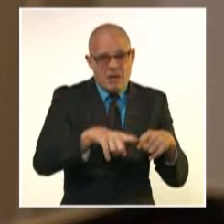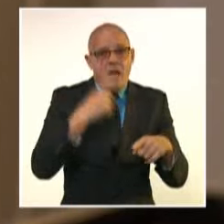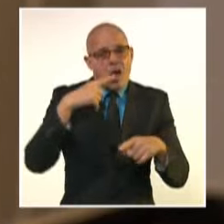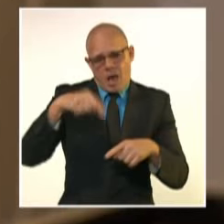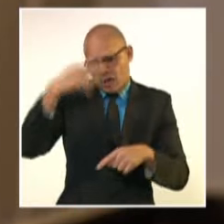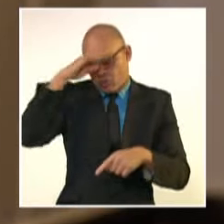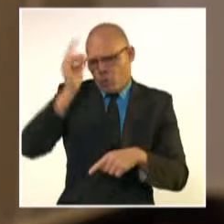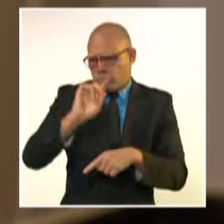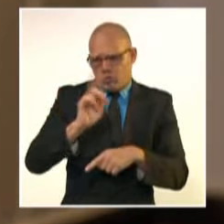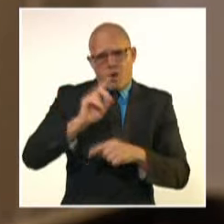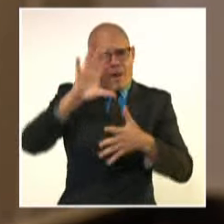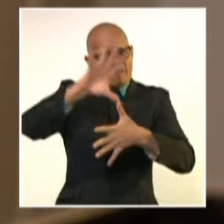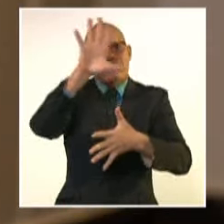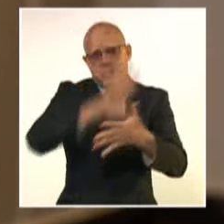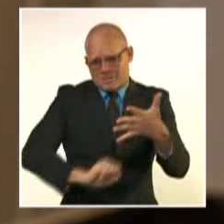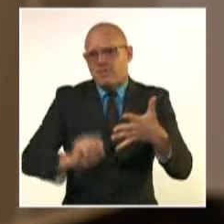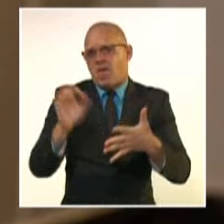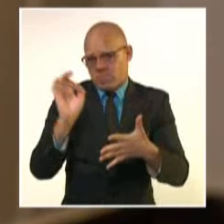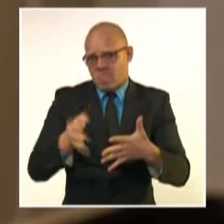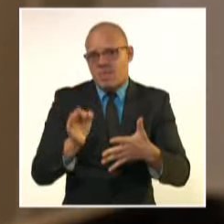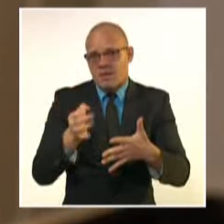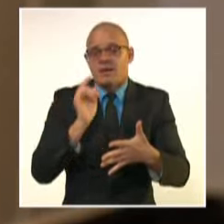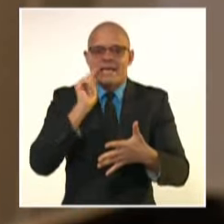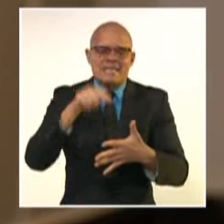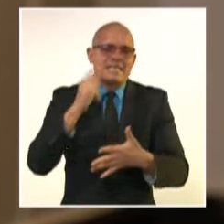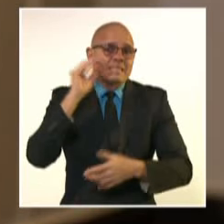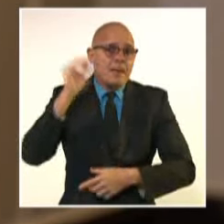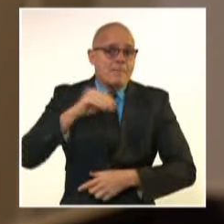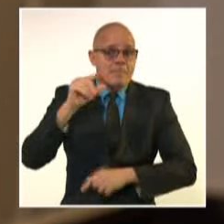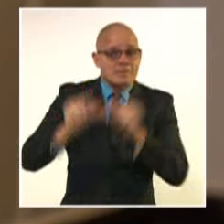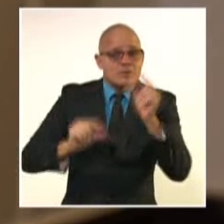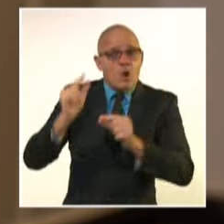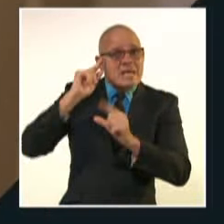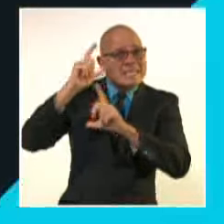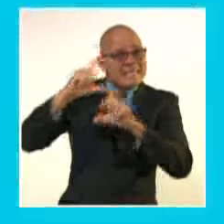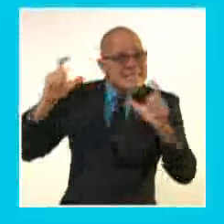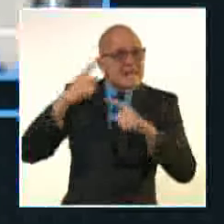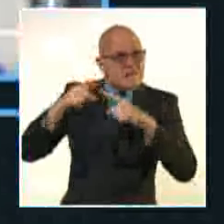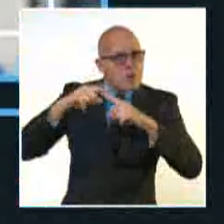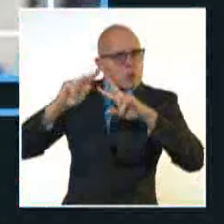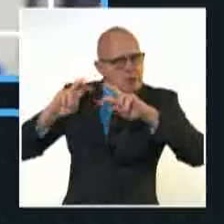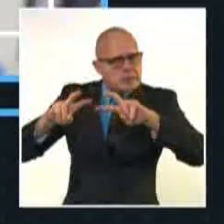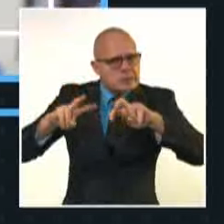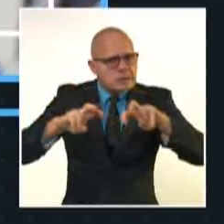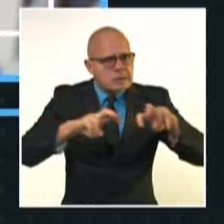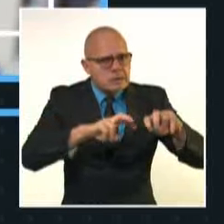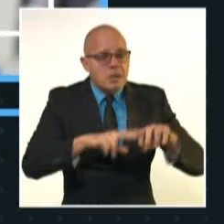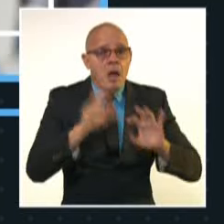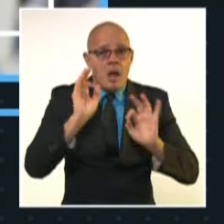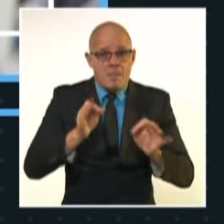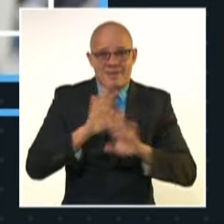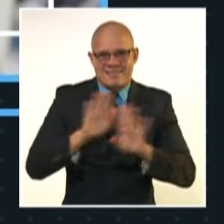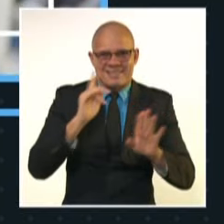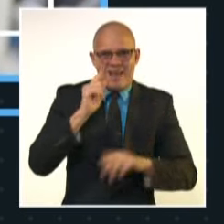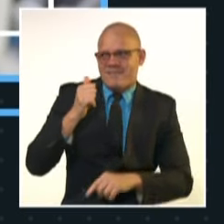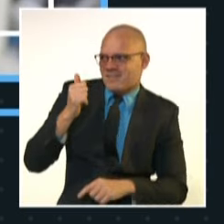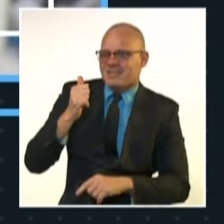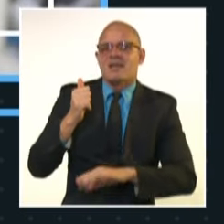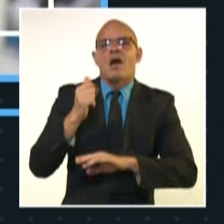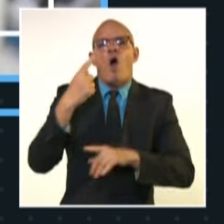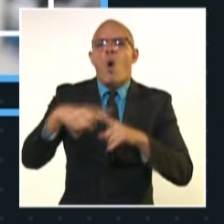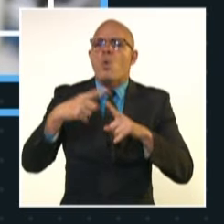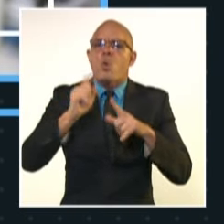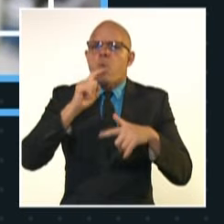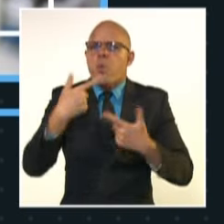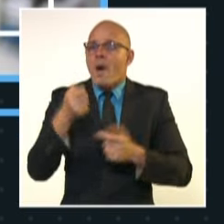resultados científicos de mucho interés que ocuparon titulares durante 2025. Así lo confirma el hecho de que las autoridades sanitarias